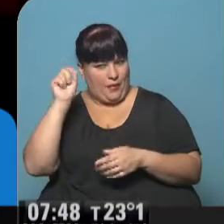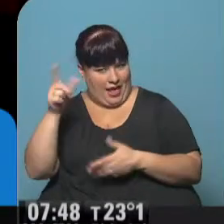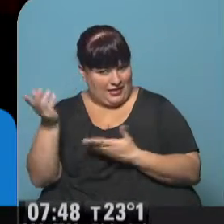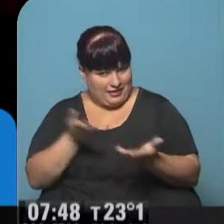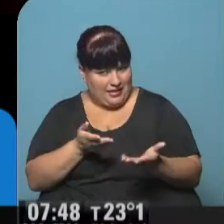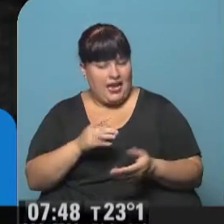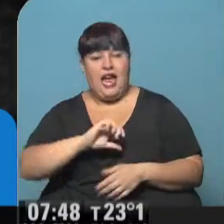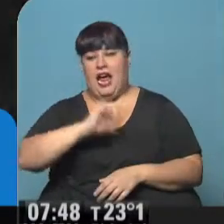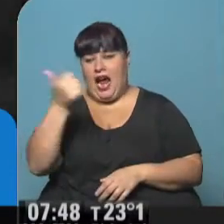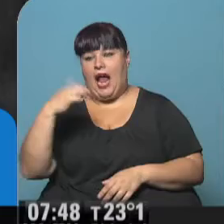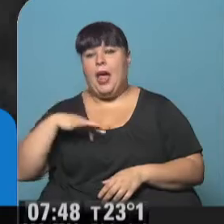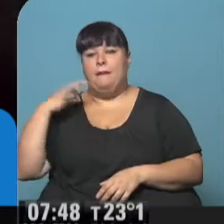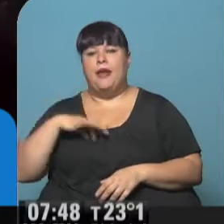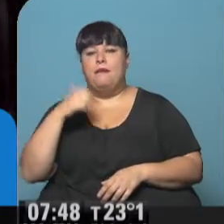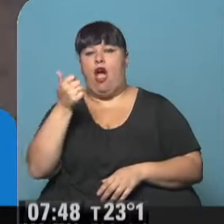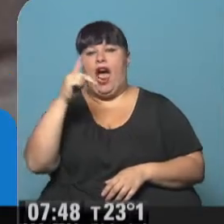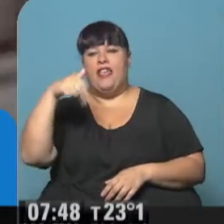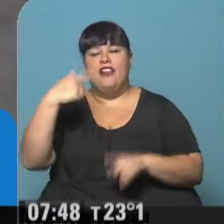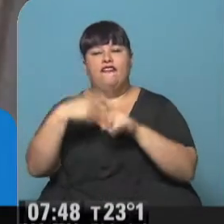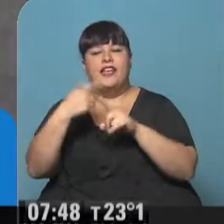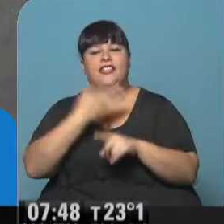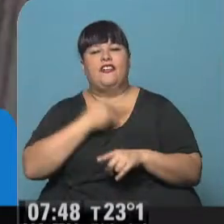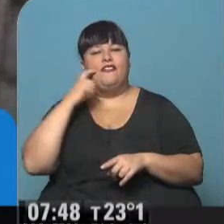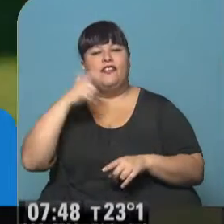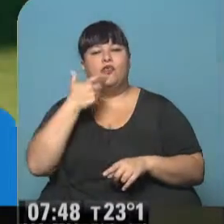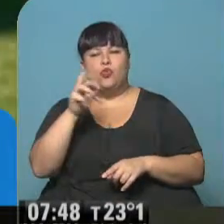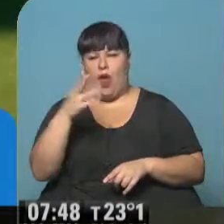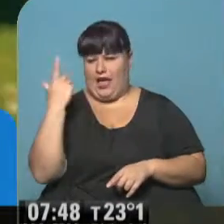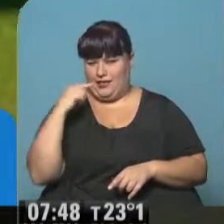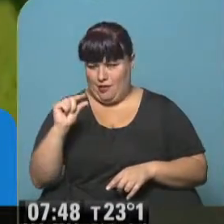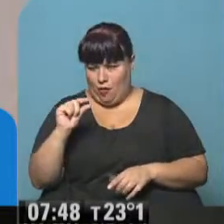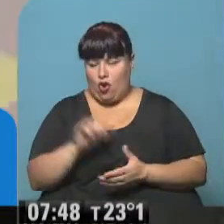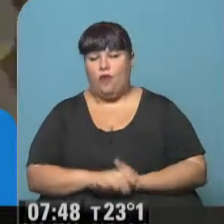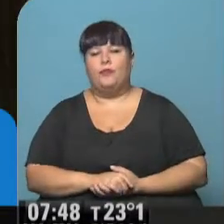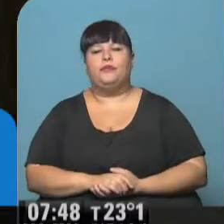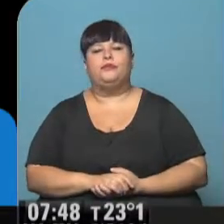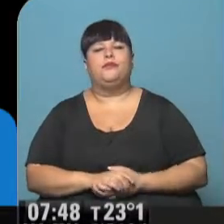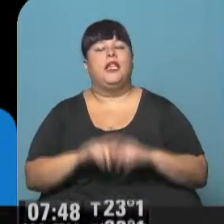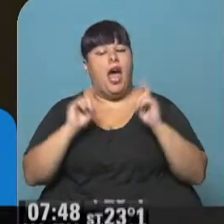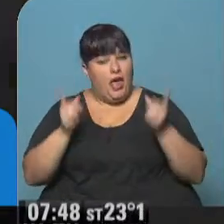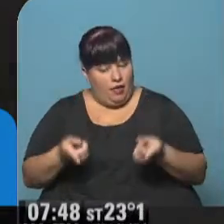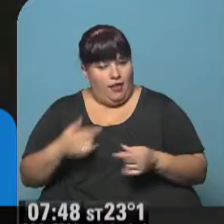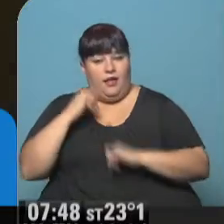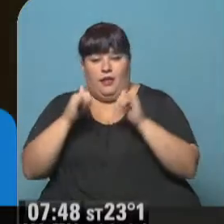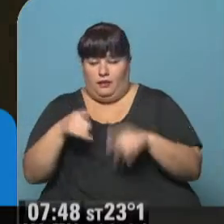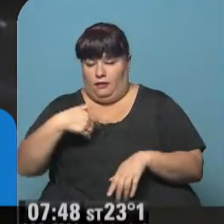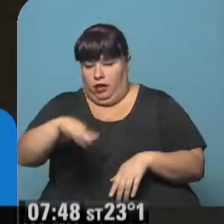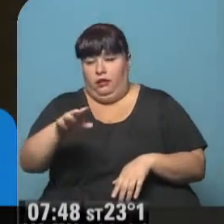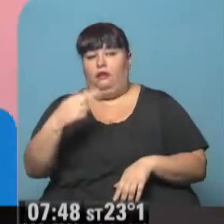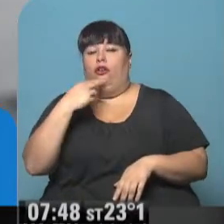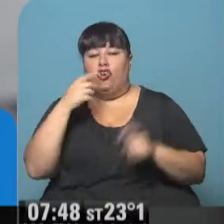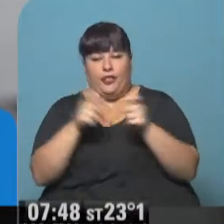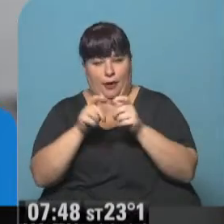brasileña, ganadora del premio ADN en el Festival Fixur hace muy poquito tiempo. Y además, como les dije, van a ser